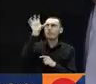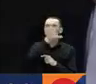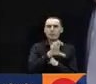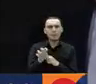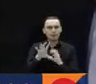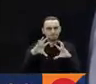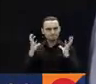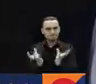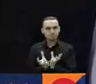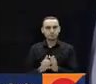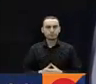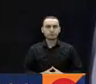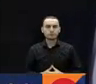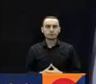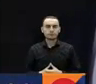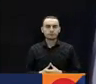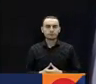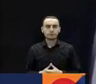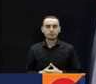mundiales.